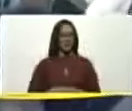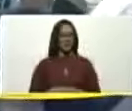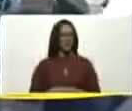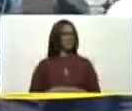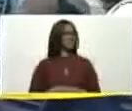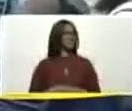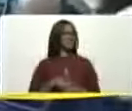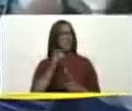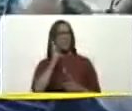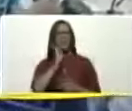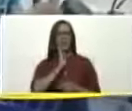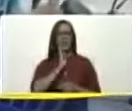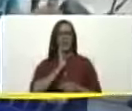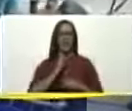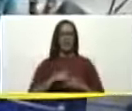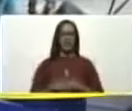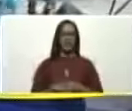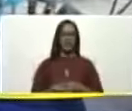de Bolívar.